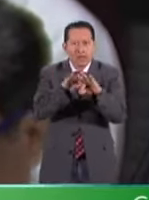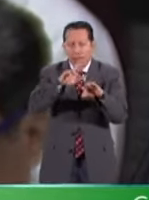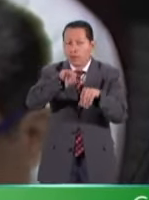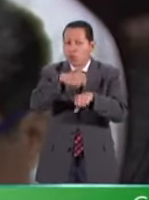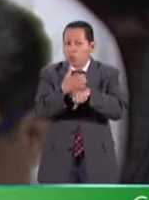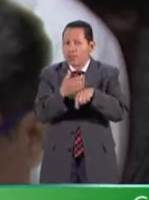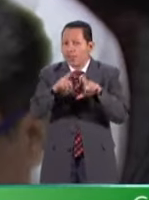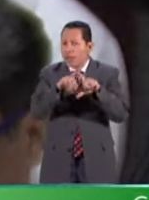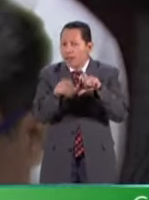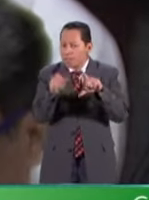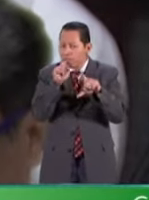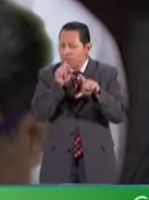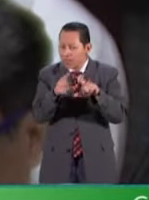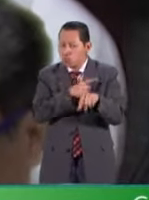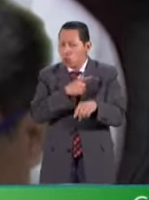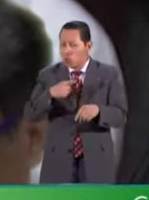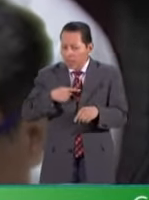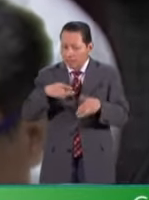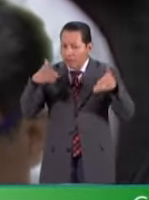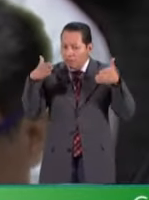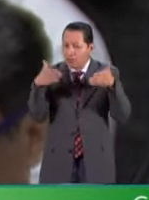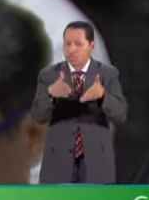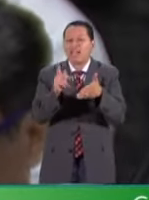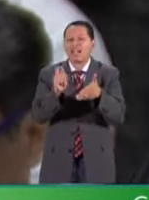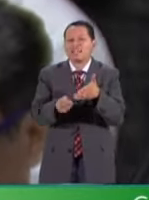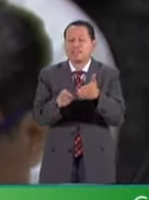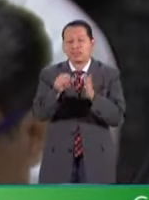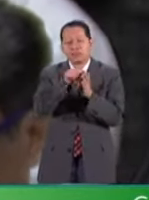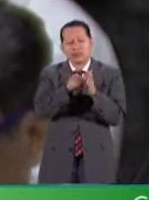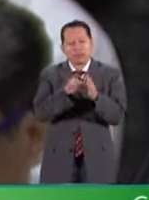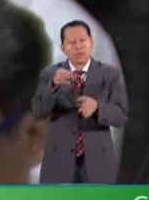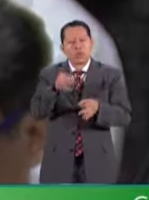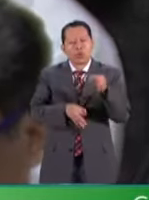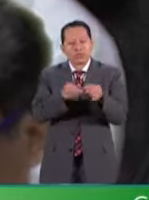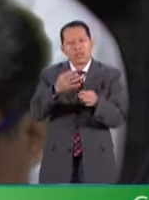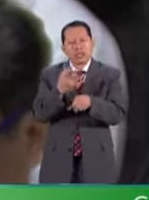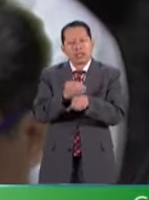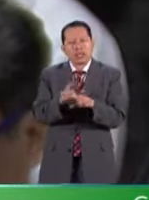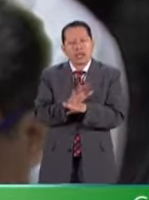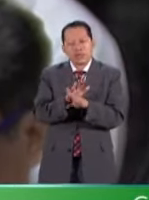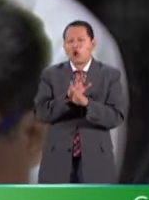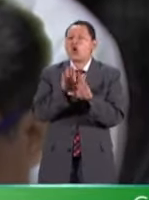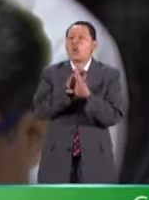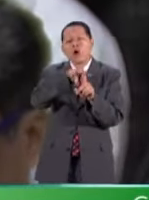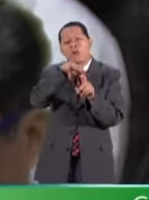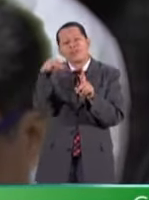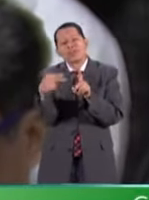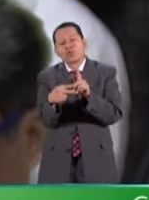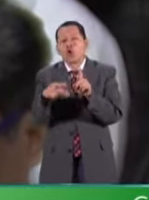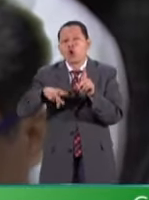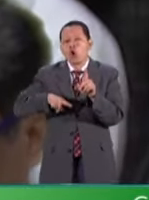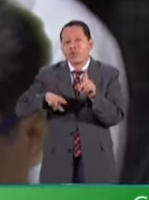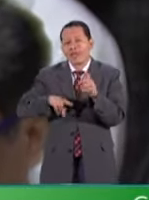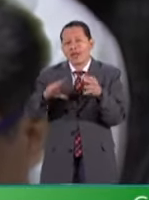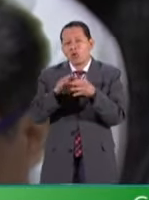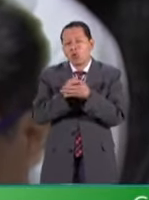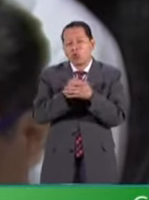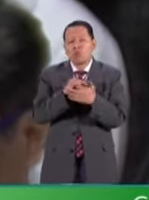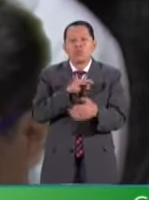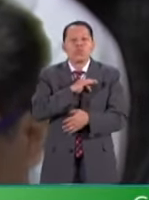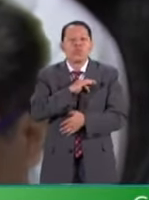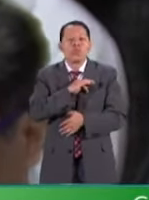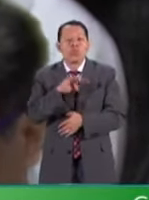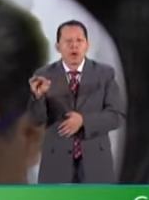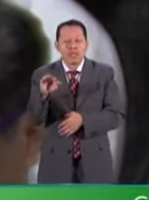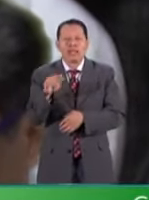República requieren una reforma integral al sistema judicial desde una visión de estado que signifique un